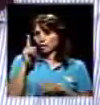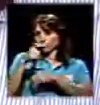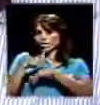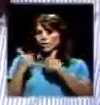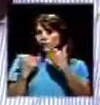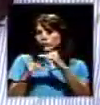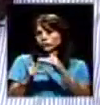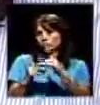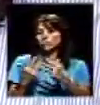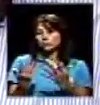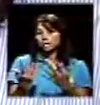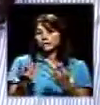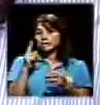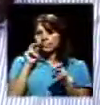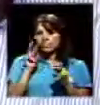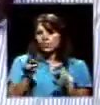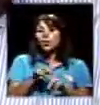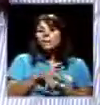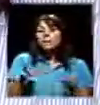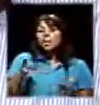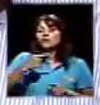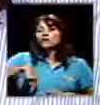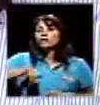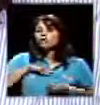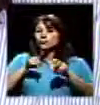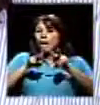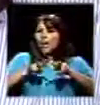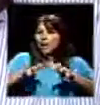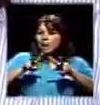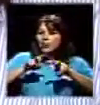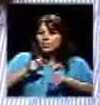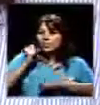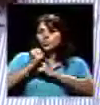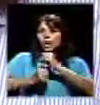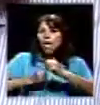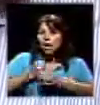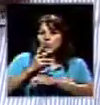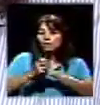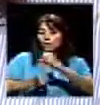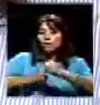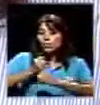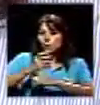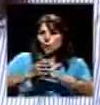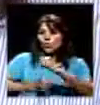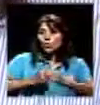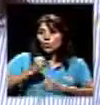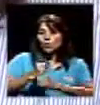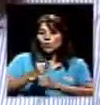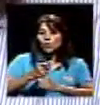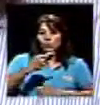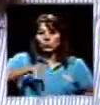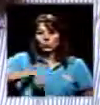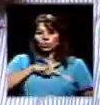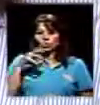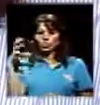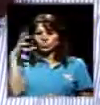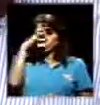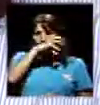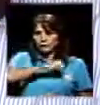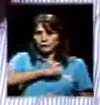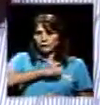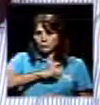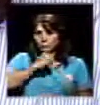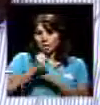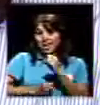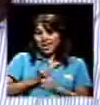Pero cuando nosotros lo analizamos año por año, vemos que para el año 2007